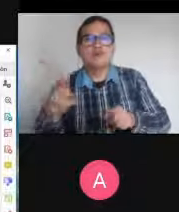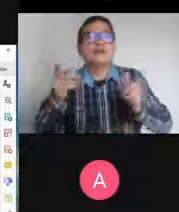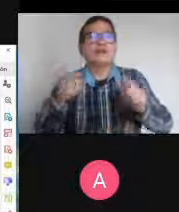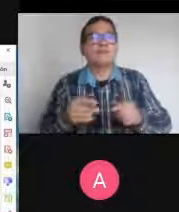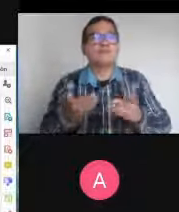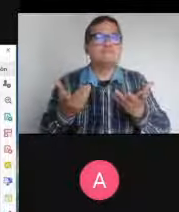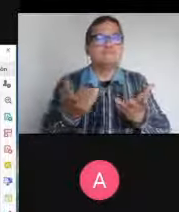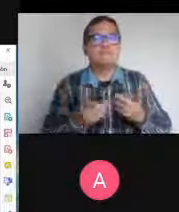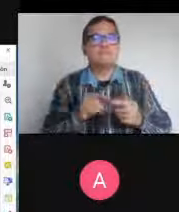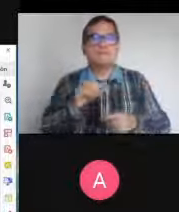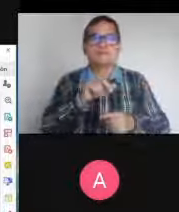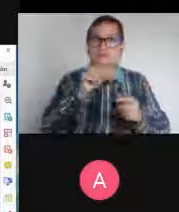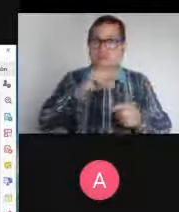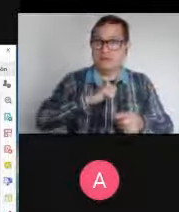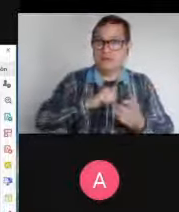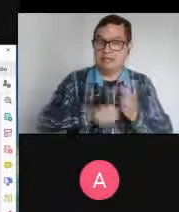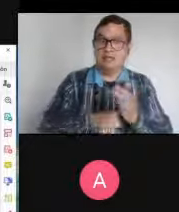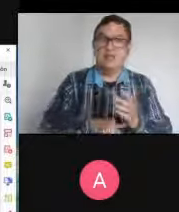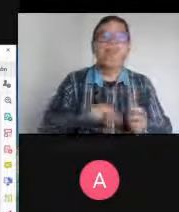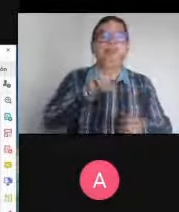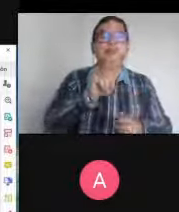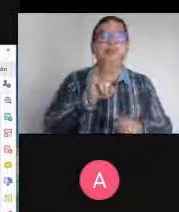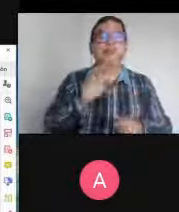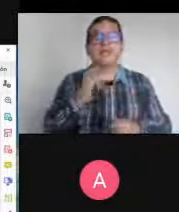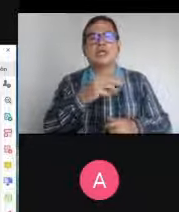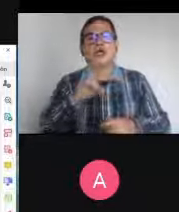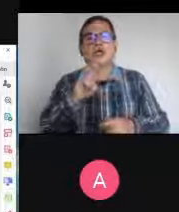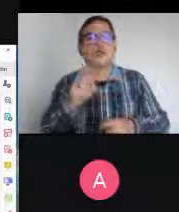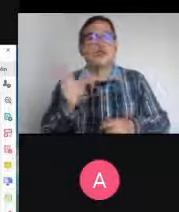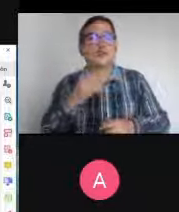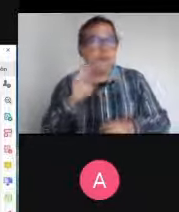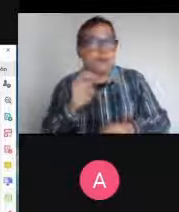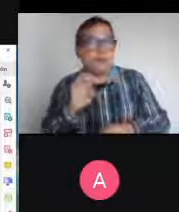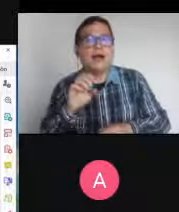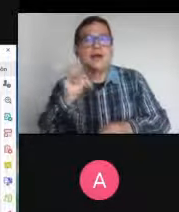del video, pues es el contador que se hará en la última sesión.